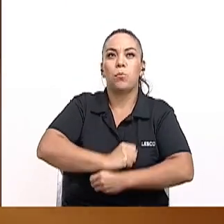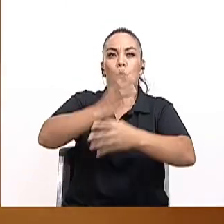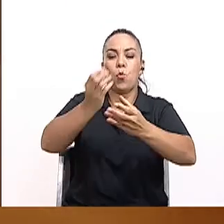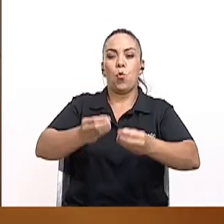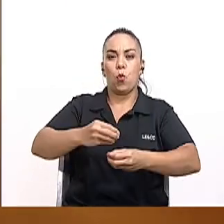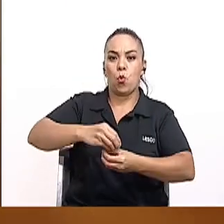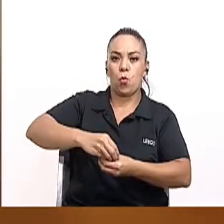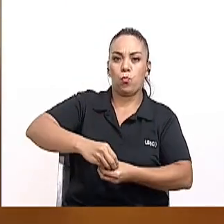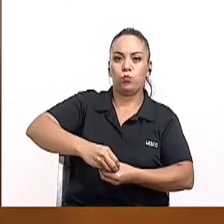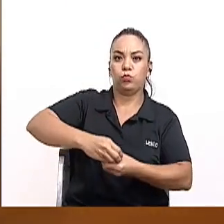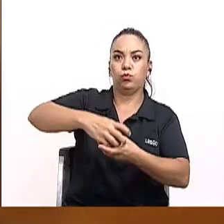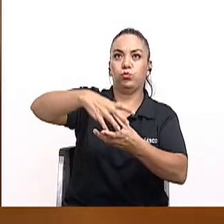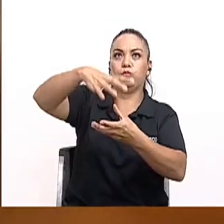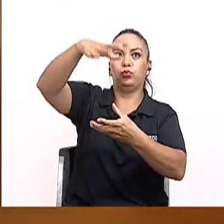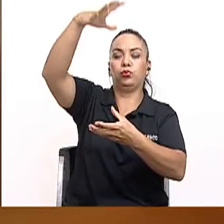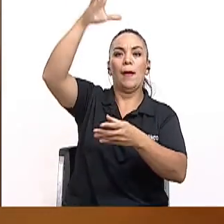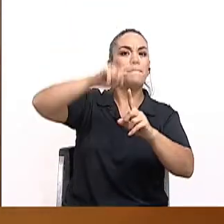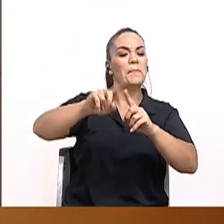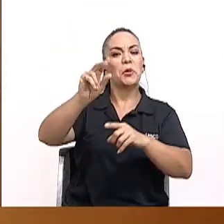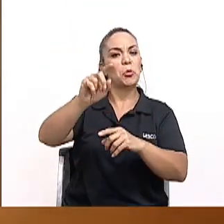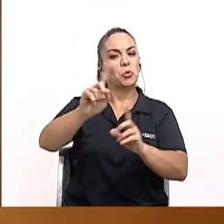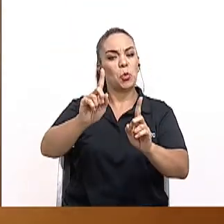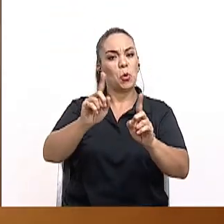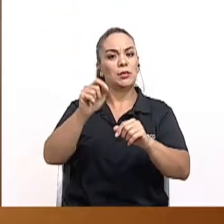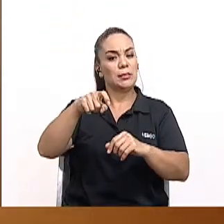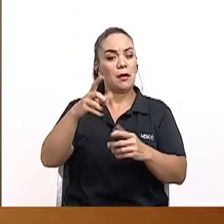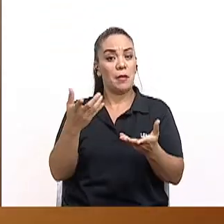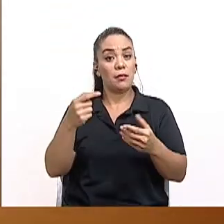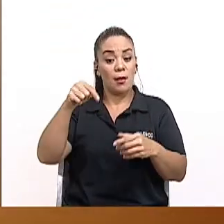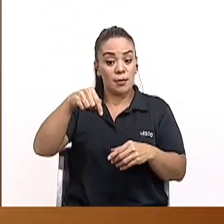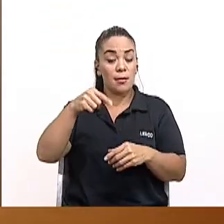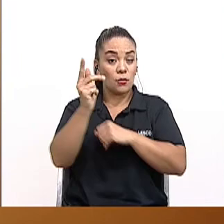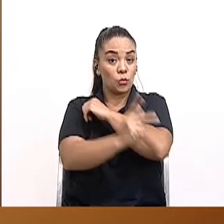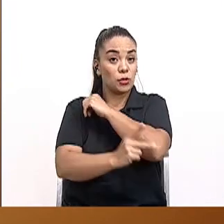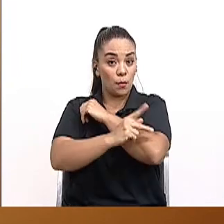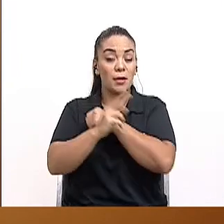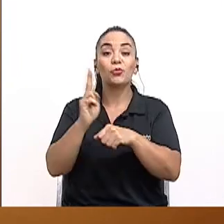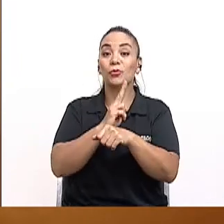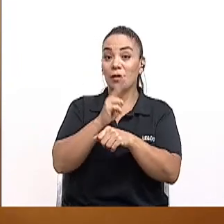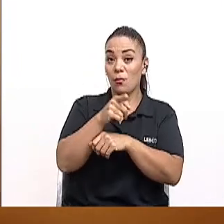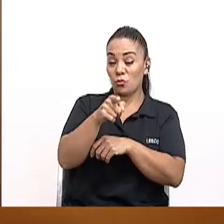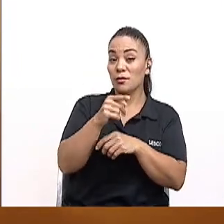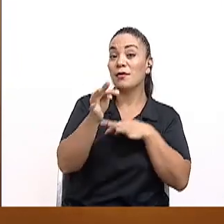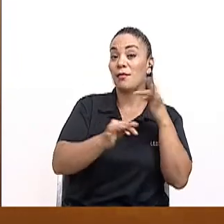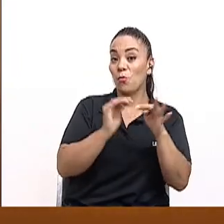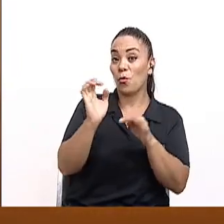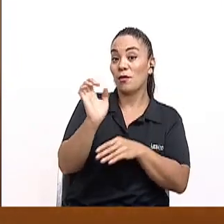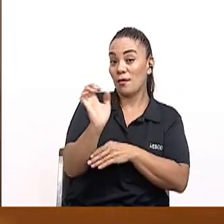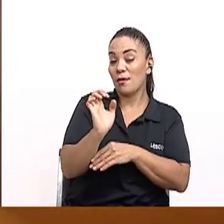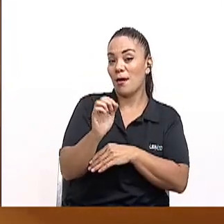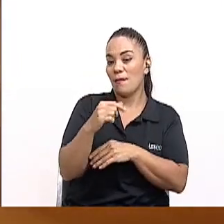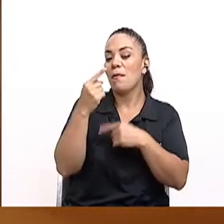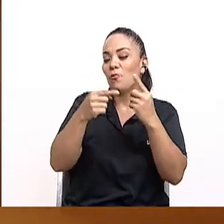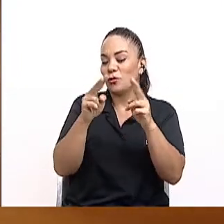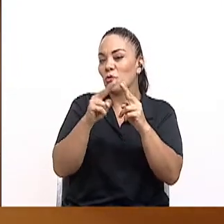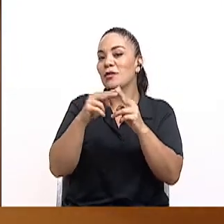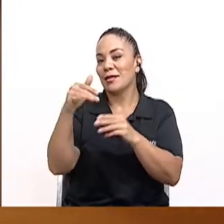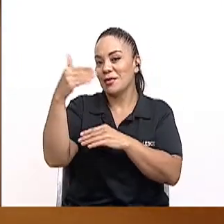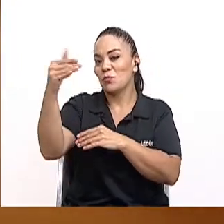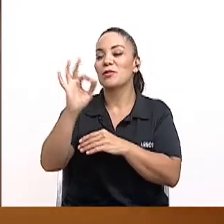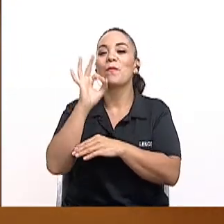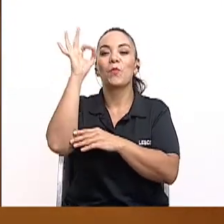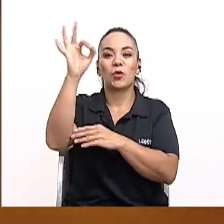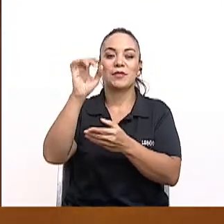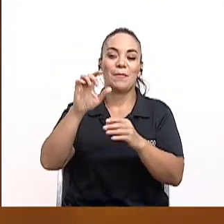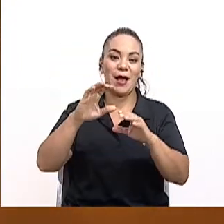no necesariamente. Tenemos algunos avances en nuestro país muy interesantes y vamos a estar conociendo todo eso en la